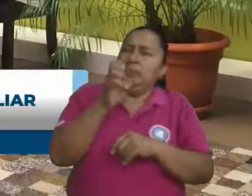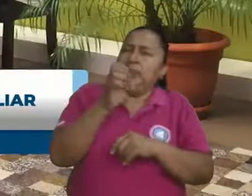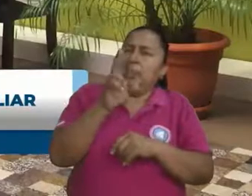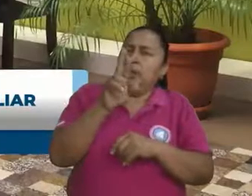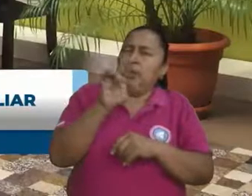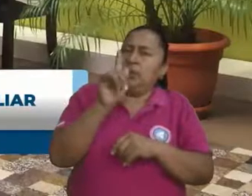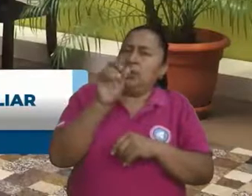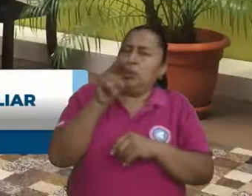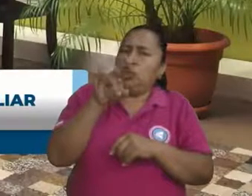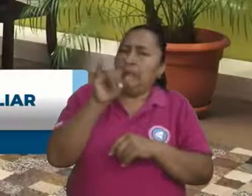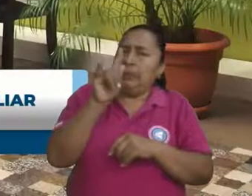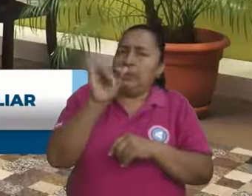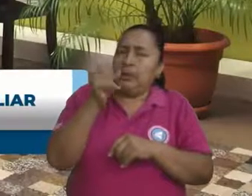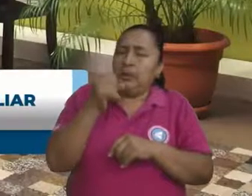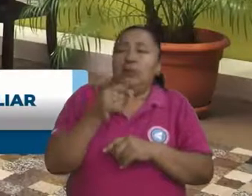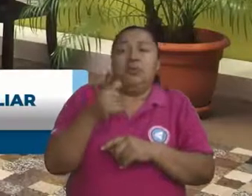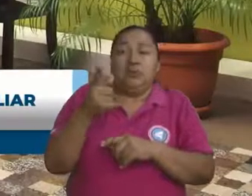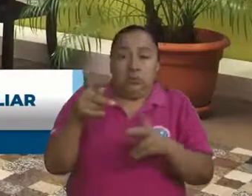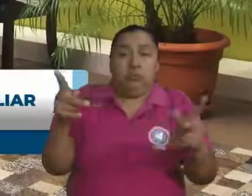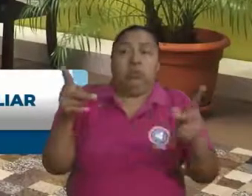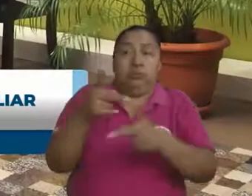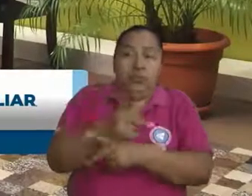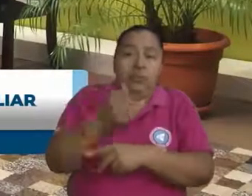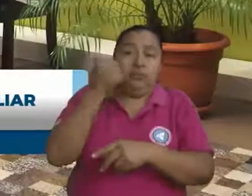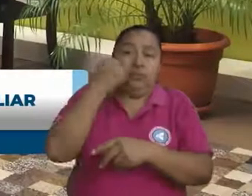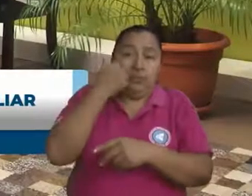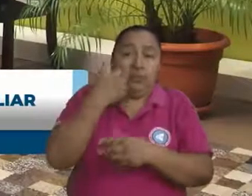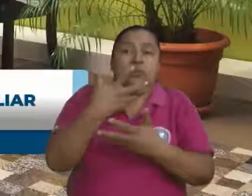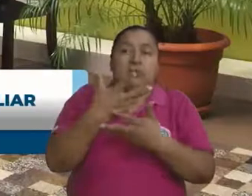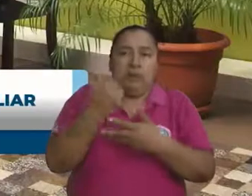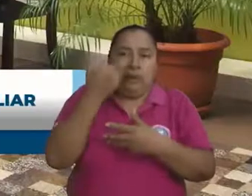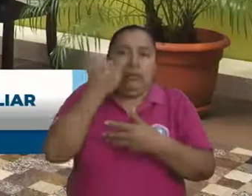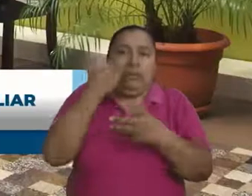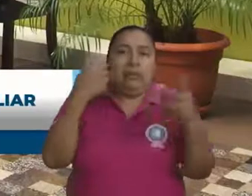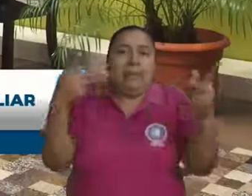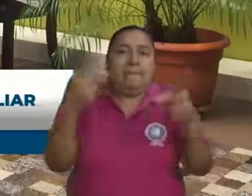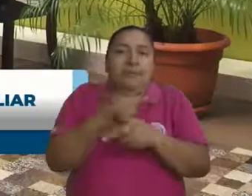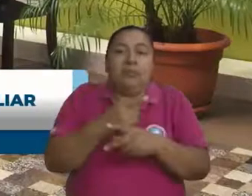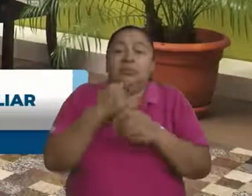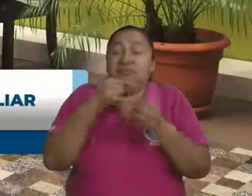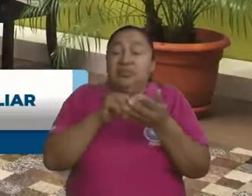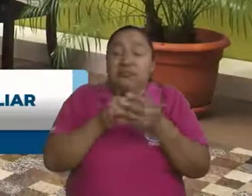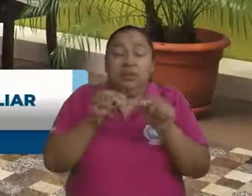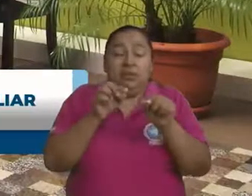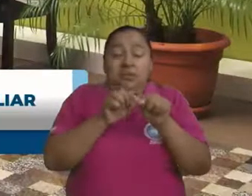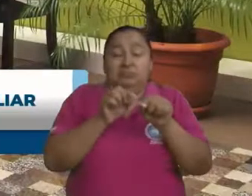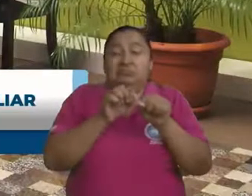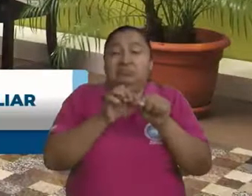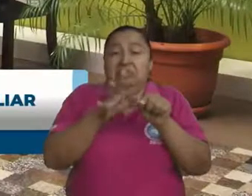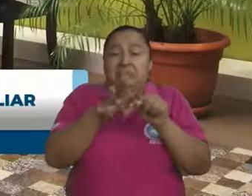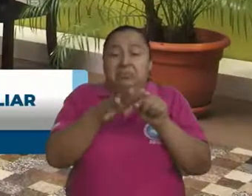cuestión muy grave, ¿verdad? Luego. Sí, sí, sí. Es por infección, ¿verdad? Así es, hay una contaminación por